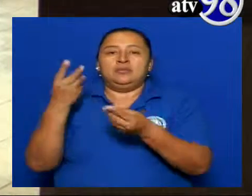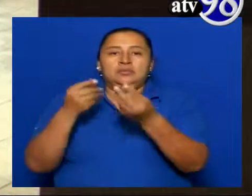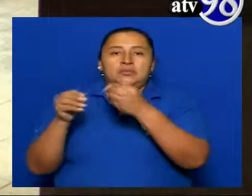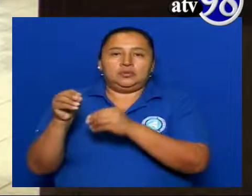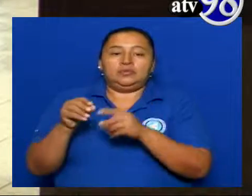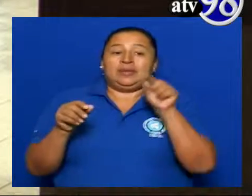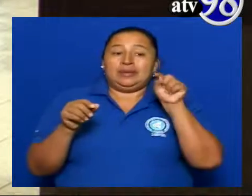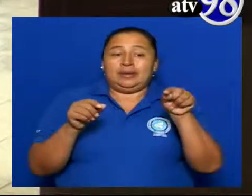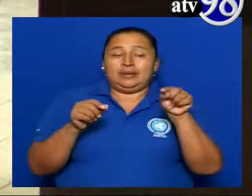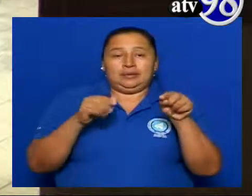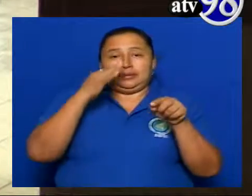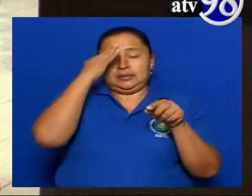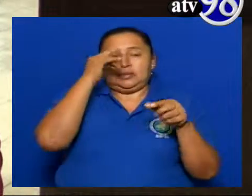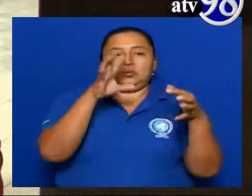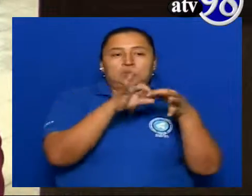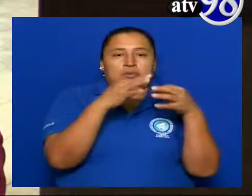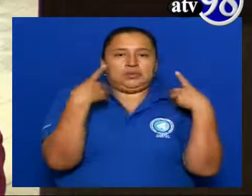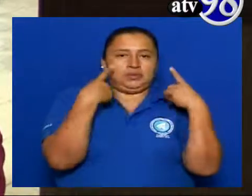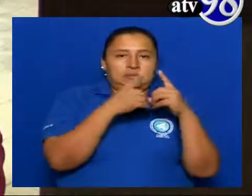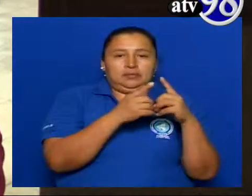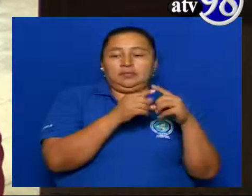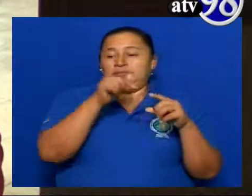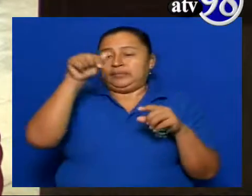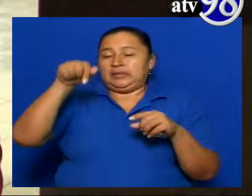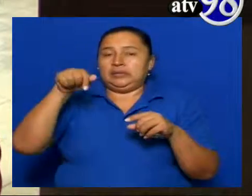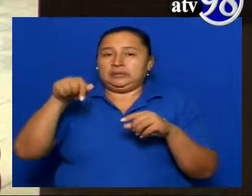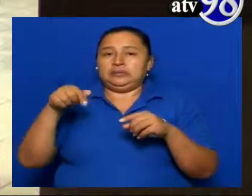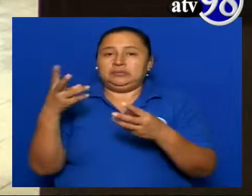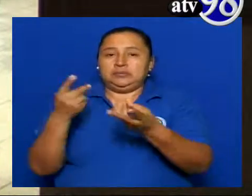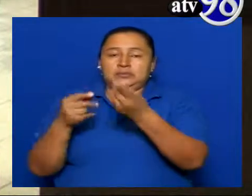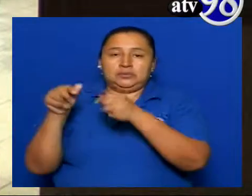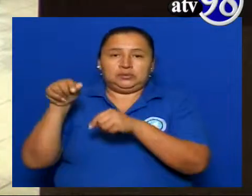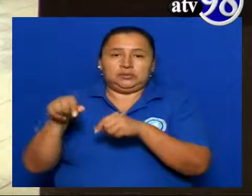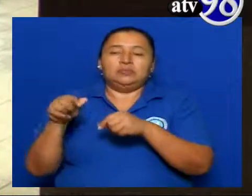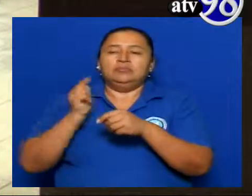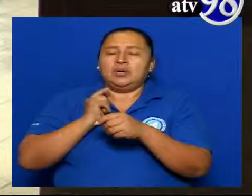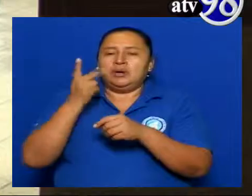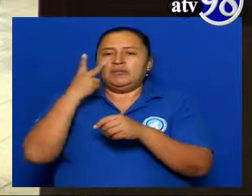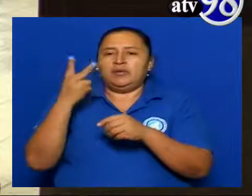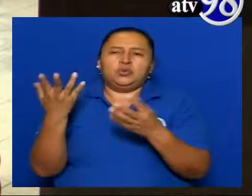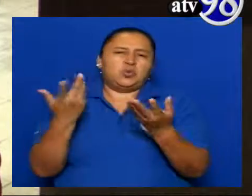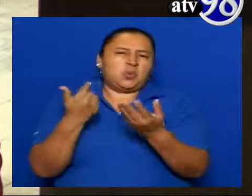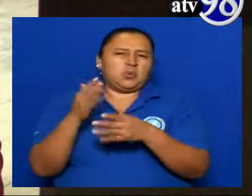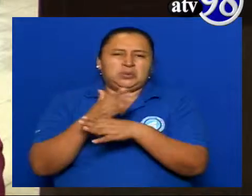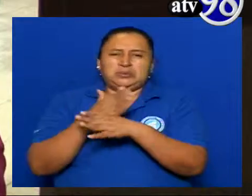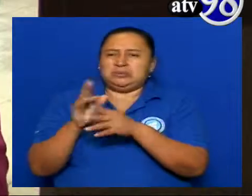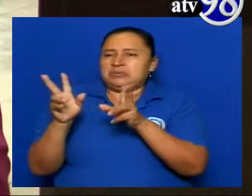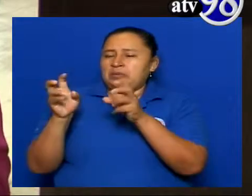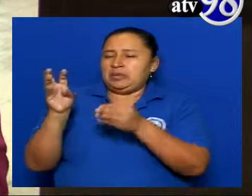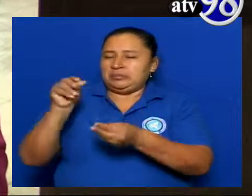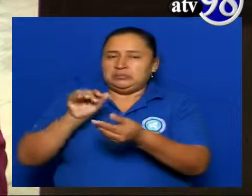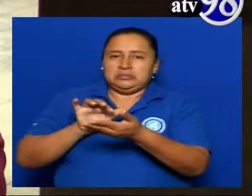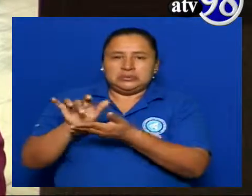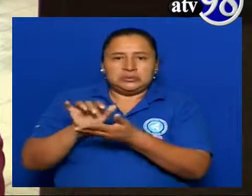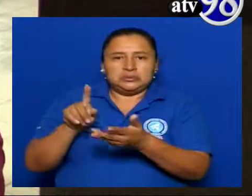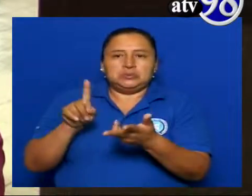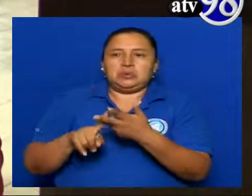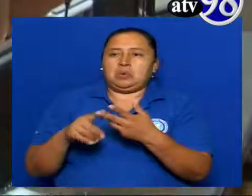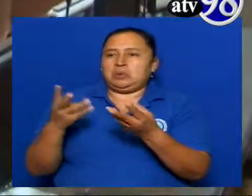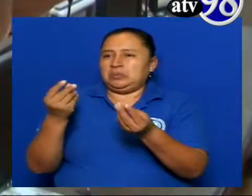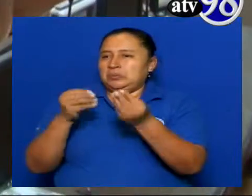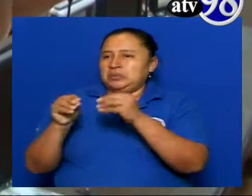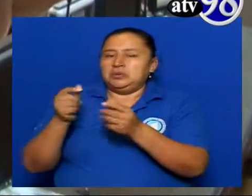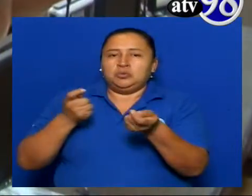va a ser parte de la junta directiva y el codirector administrativo va a velar por toda la parte administrativa de la